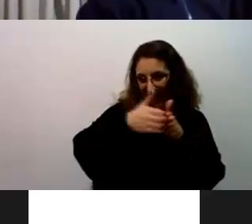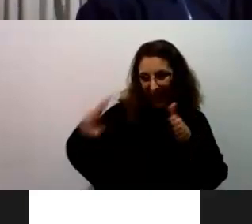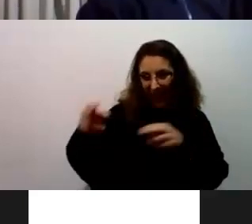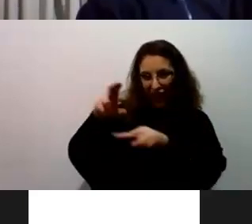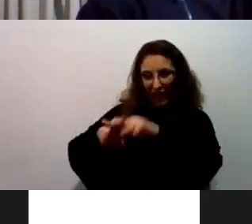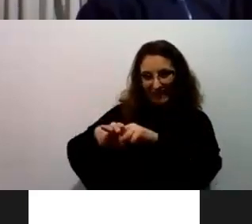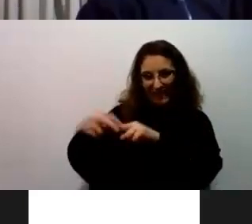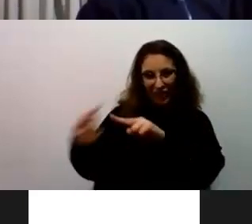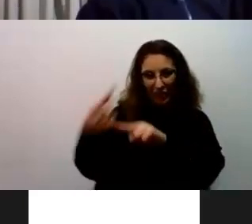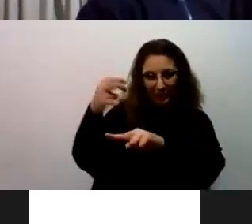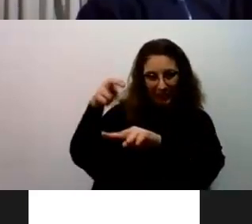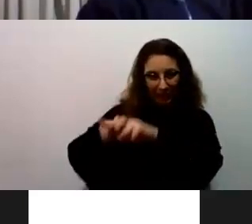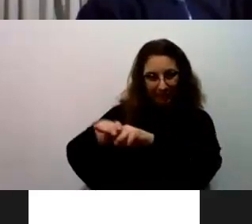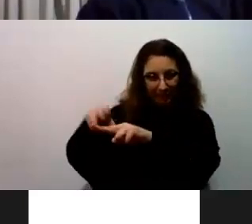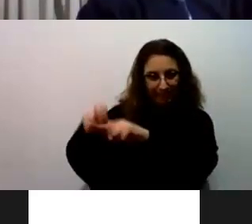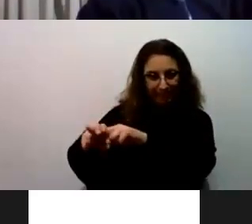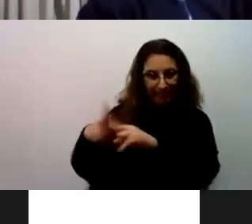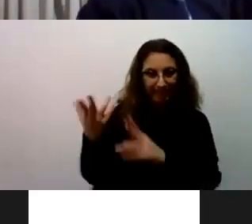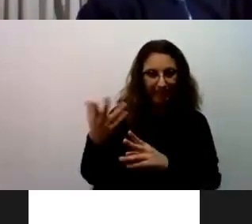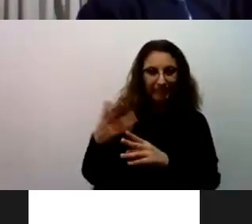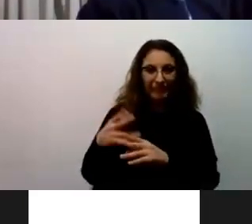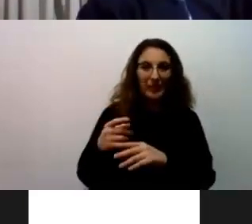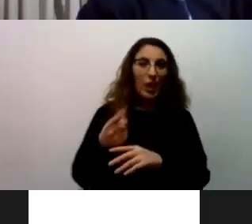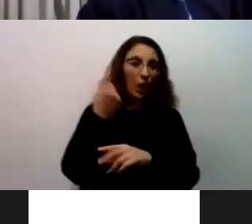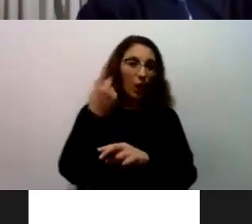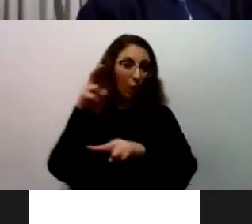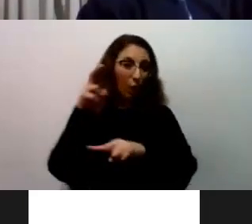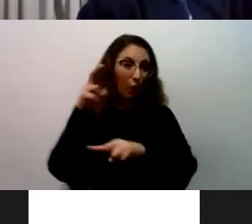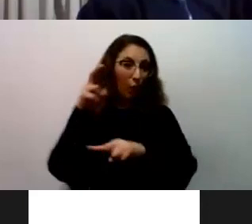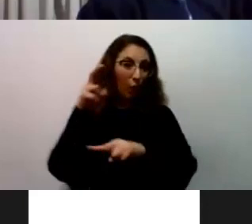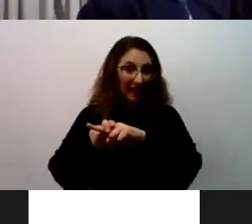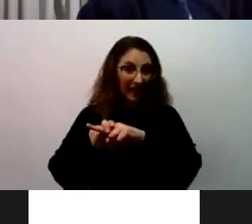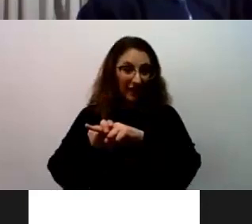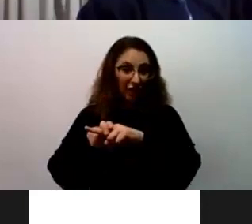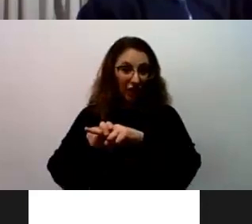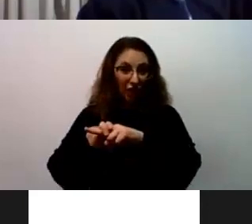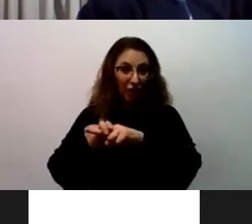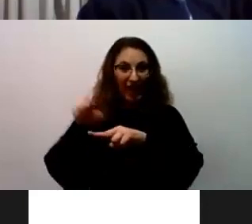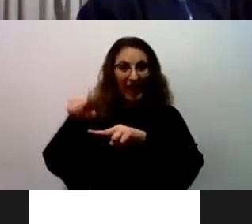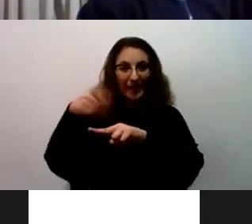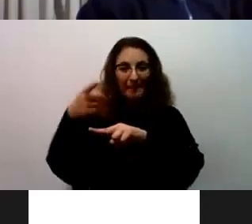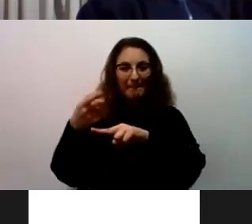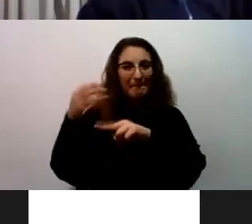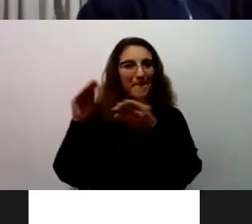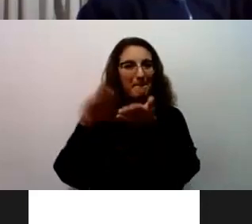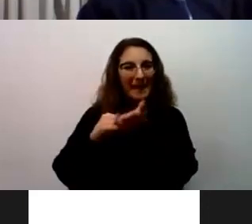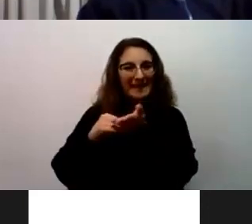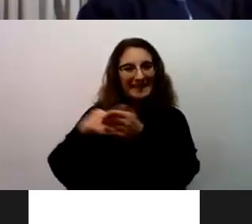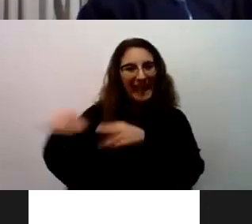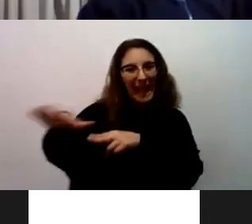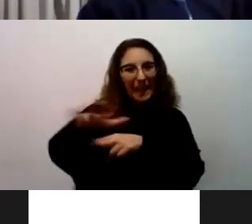el primer asiento, sería un asiento y un espacio para la silla de rueda. Al